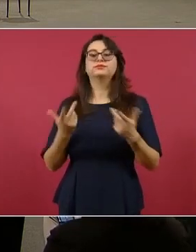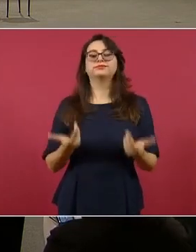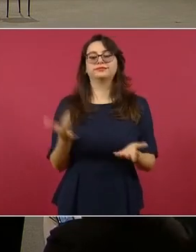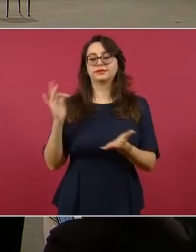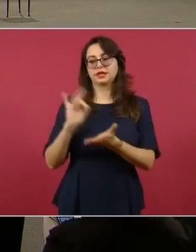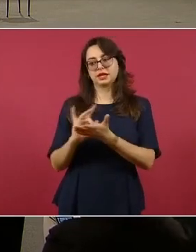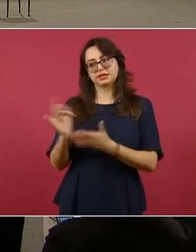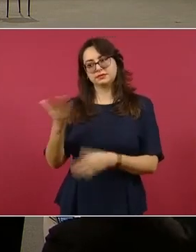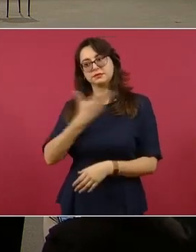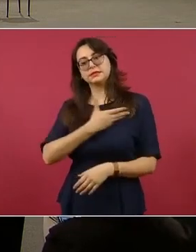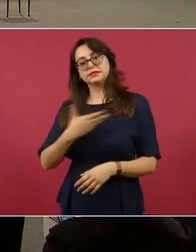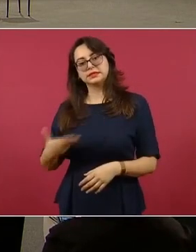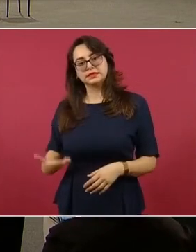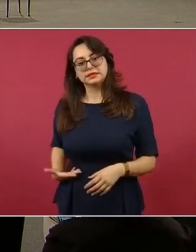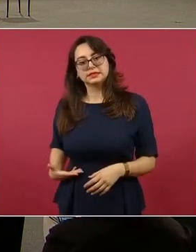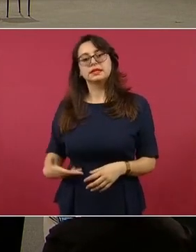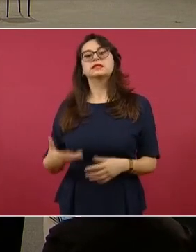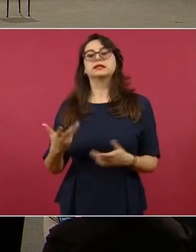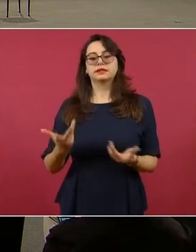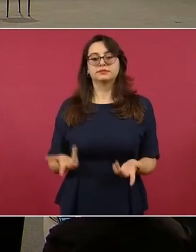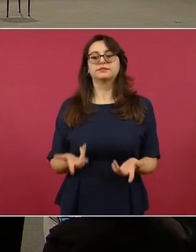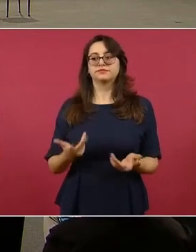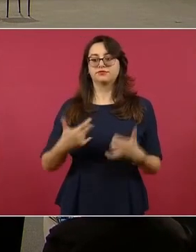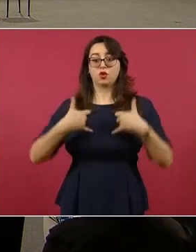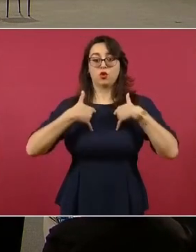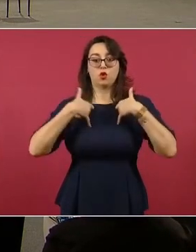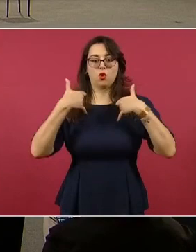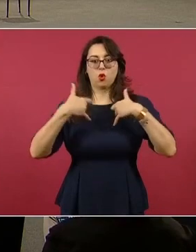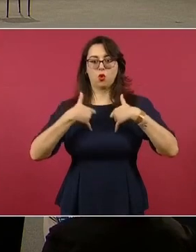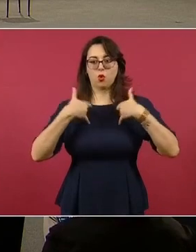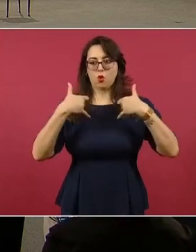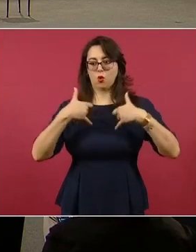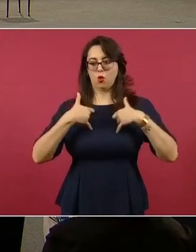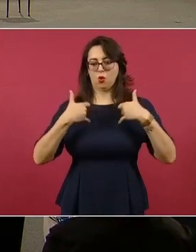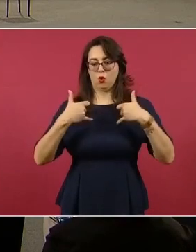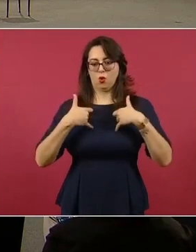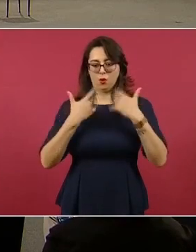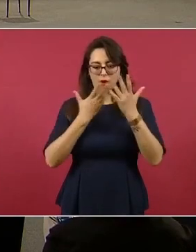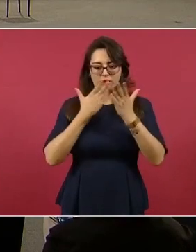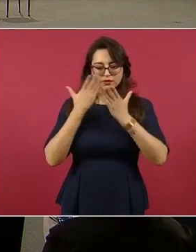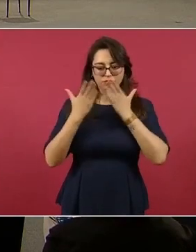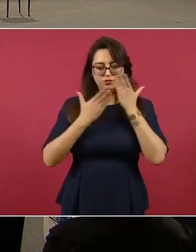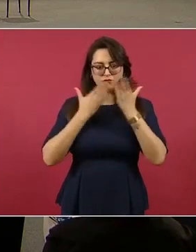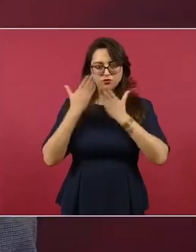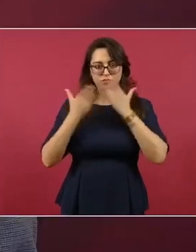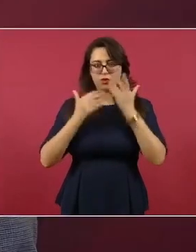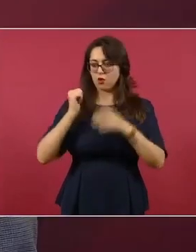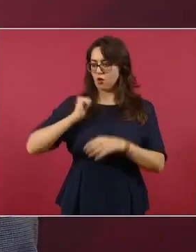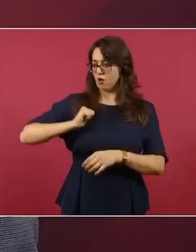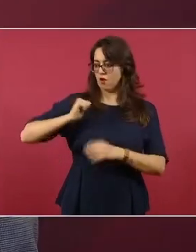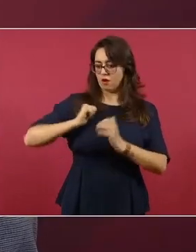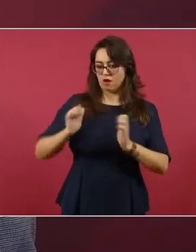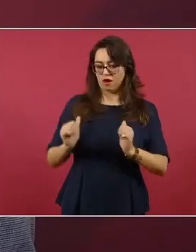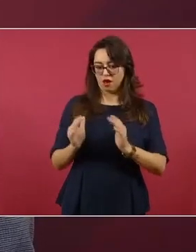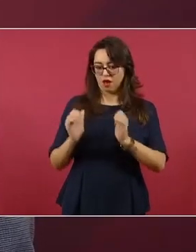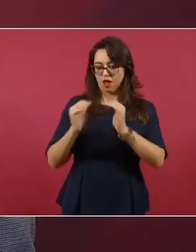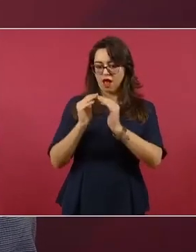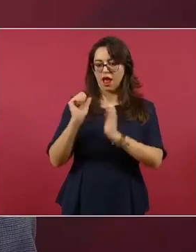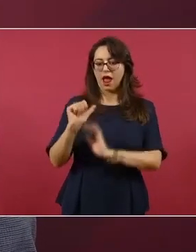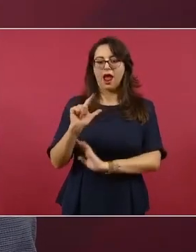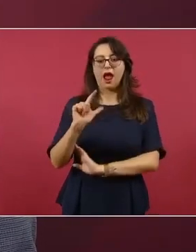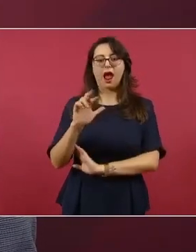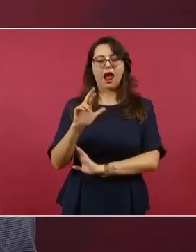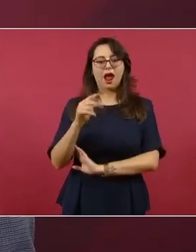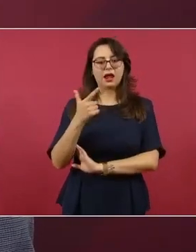nos ha pedido que los jóvenes arqueólogos que están trabajando en salvamento, una vez que terminen las tareas ahí,